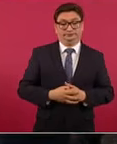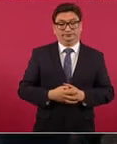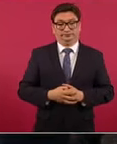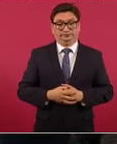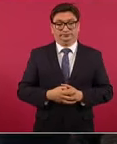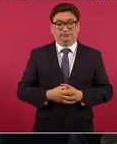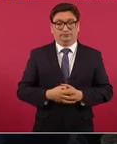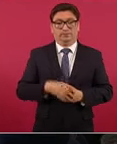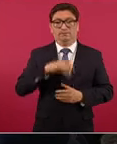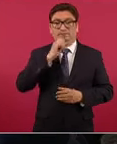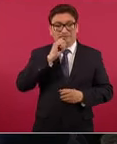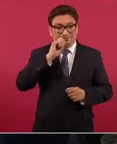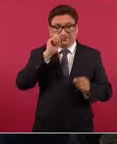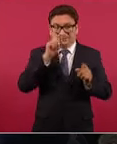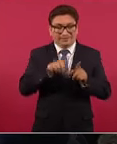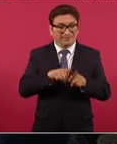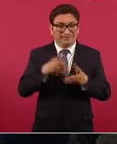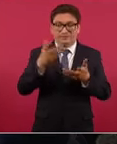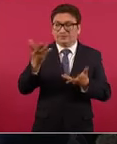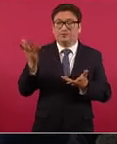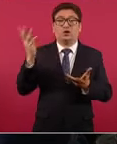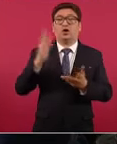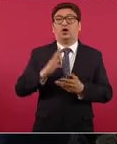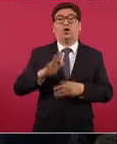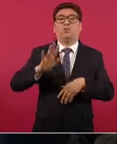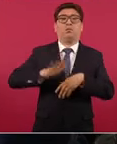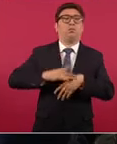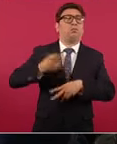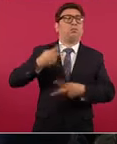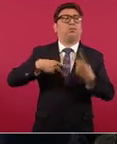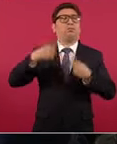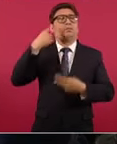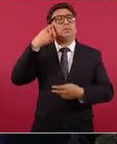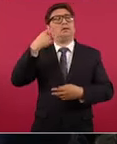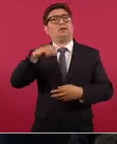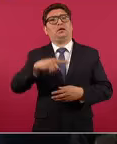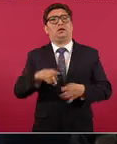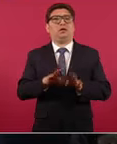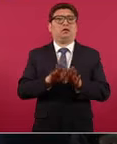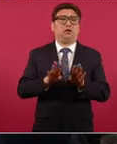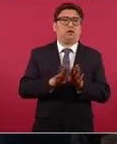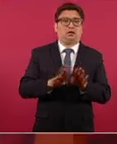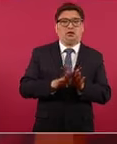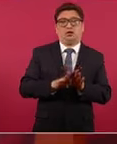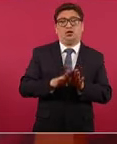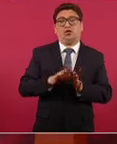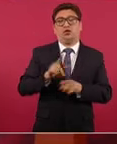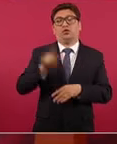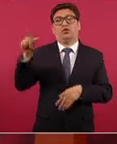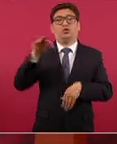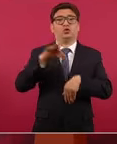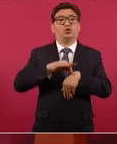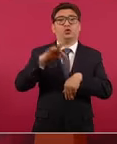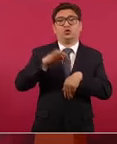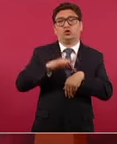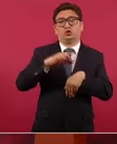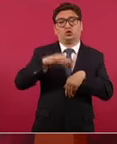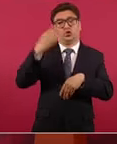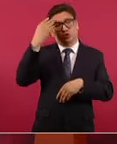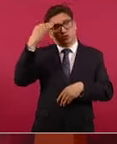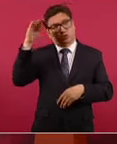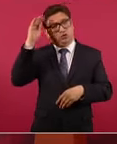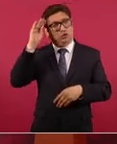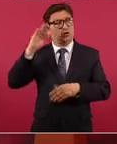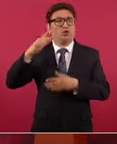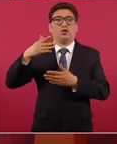también cómo van a venir médicos cubanos a desplazar a los